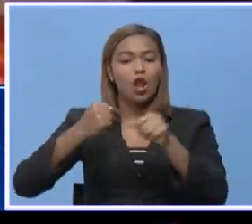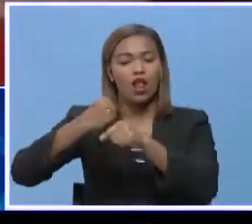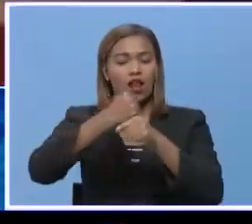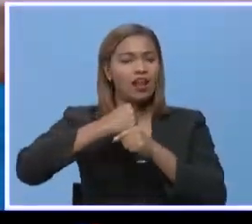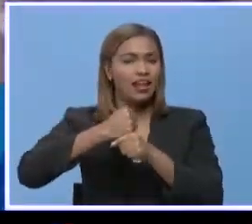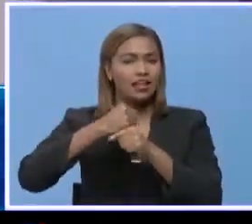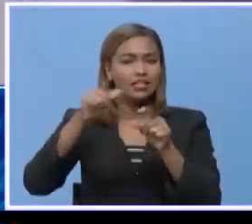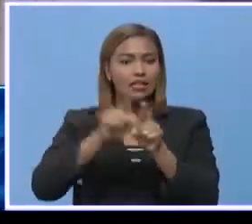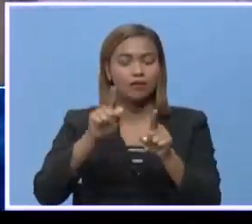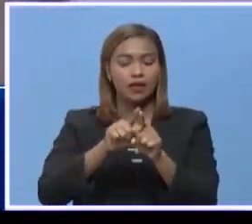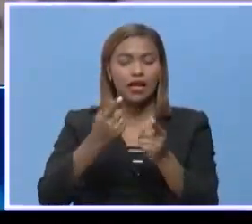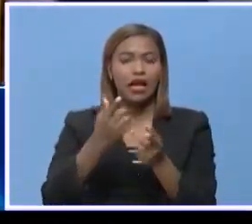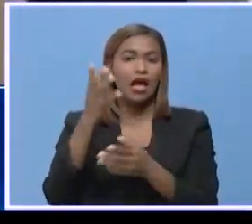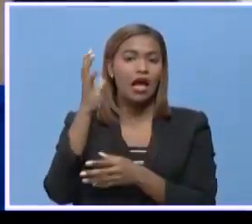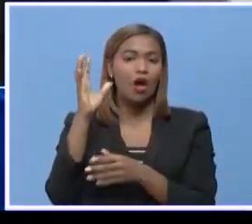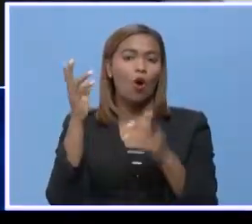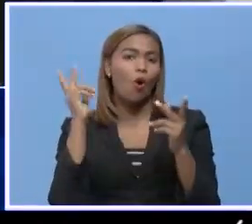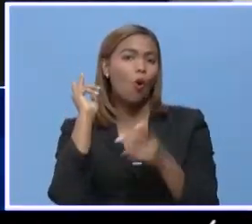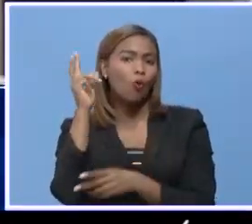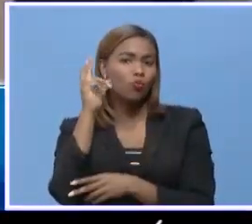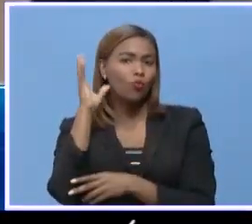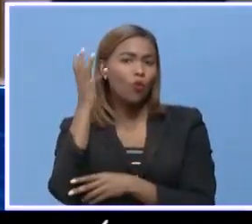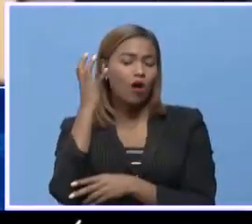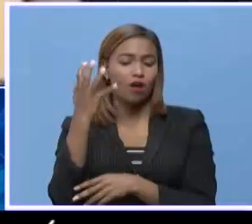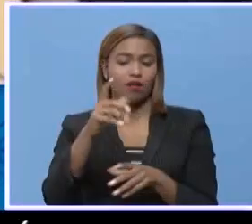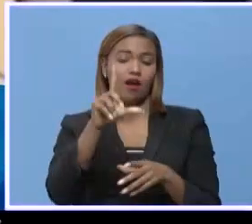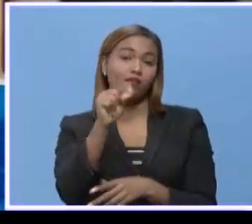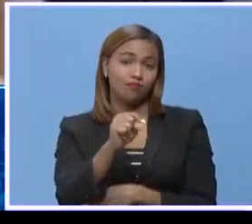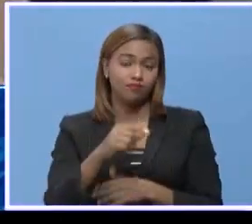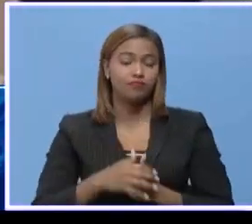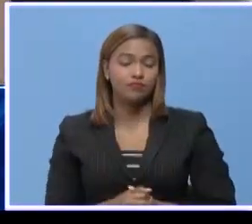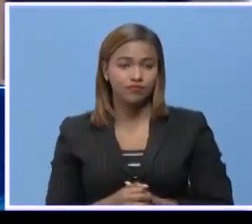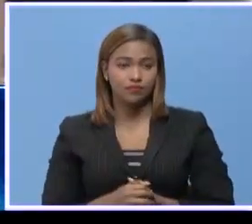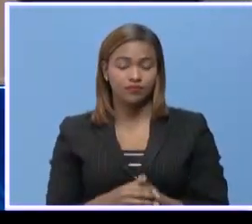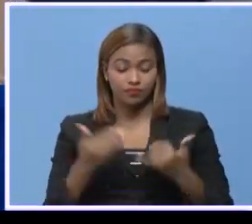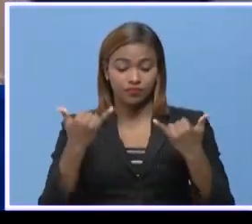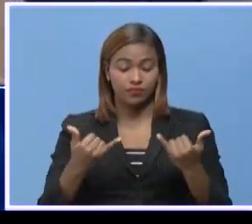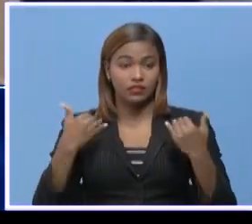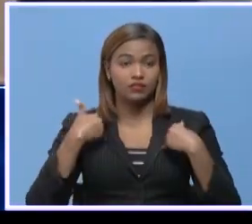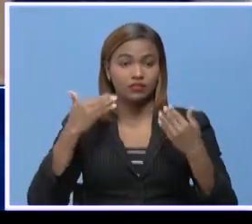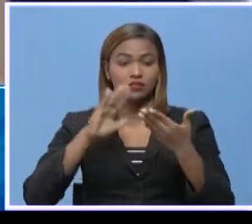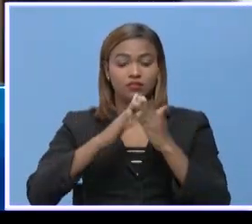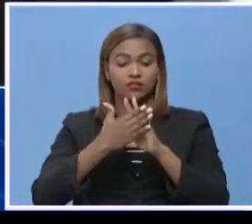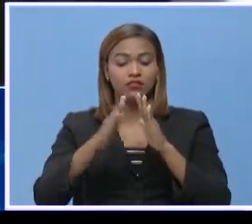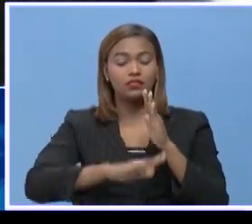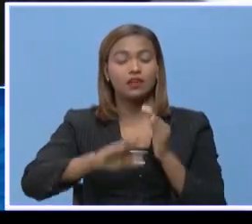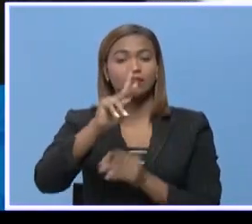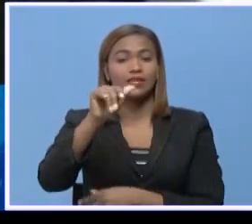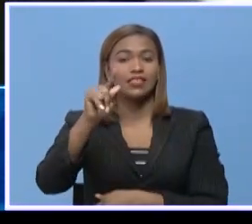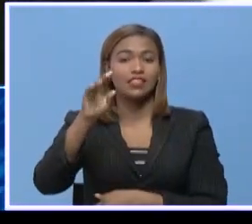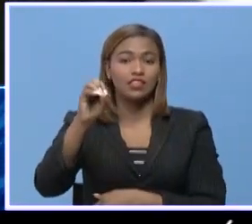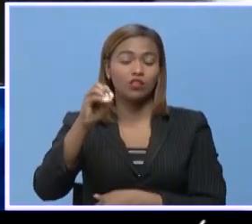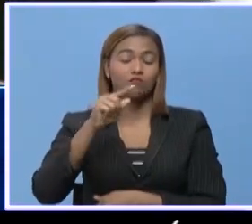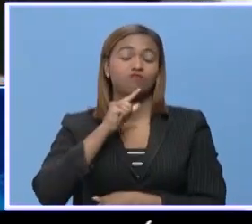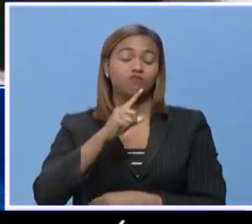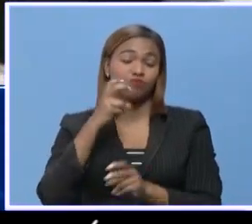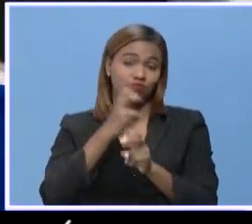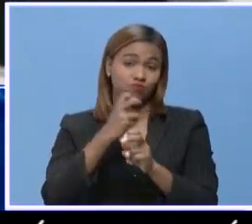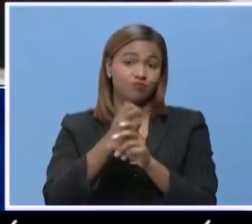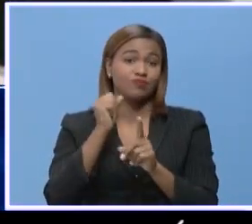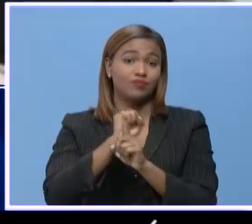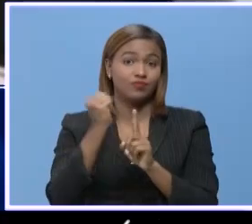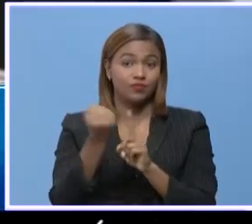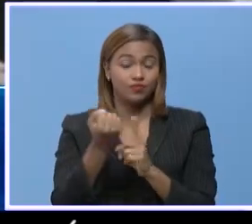y desactivaron las alarmas. Ahora mismo la situación que está viviendo la comunidad, el municipio de Partido, es un poco difícil.